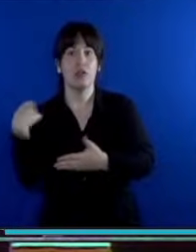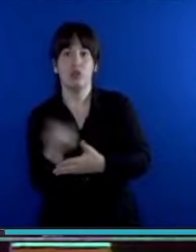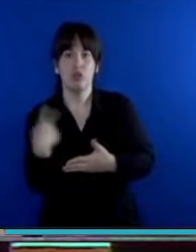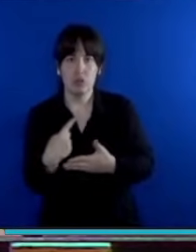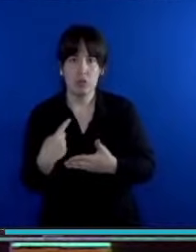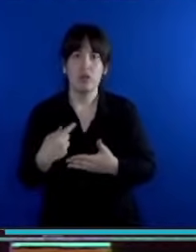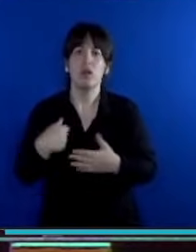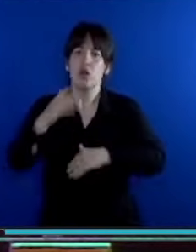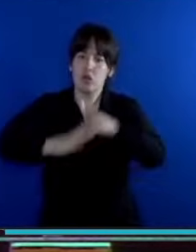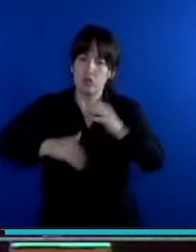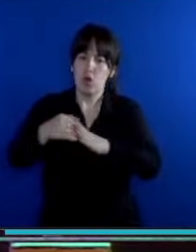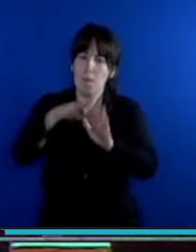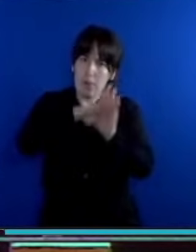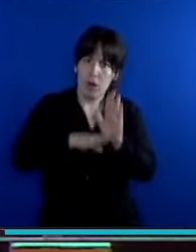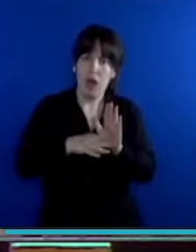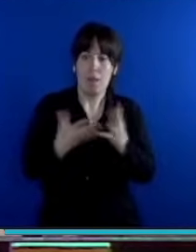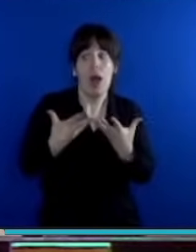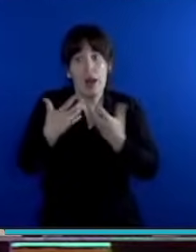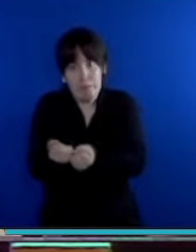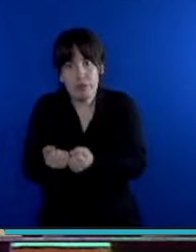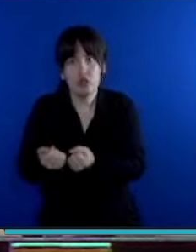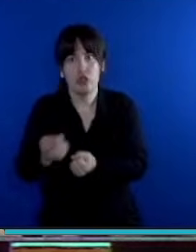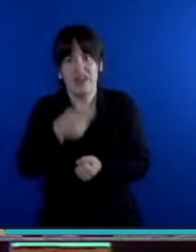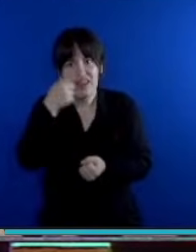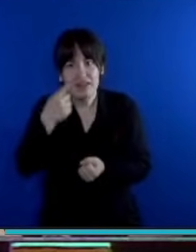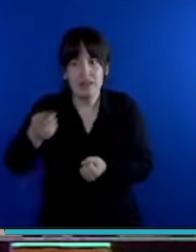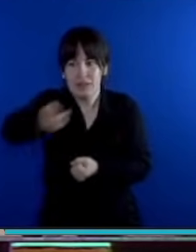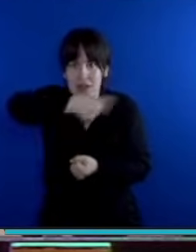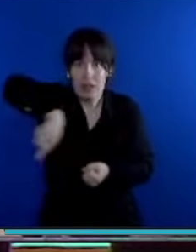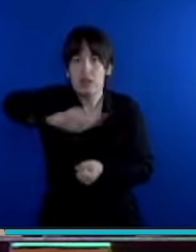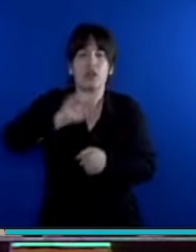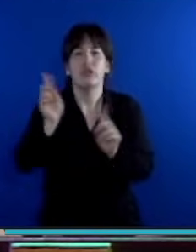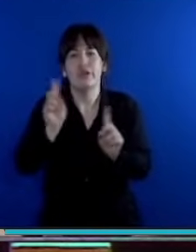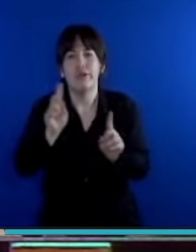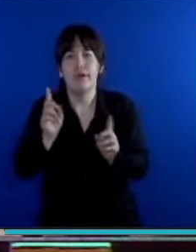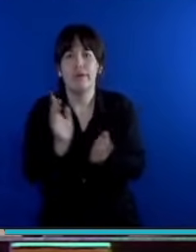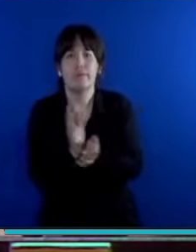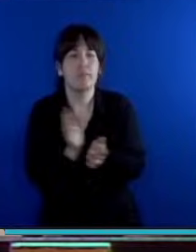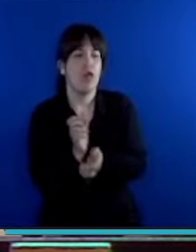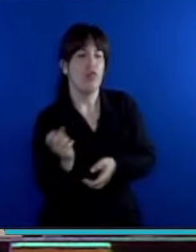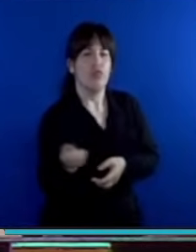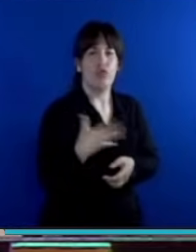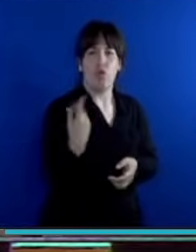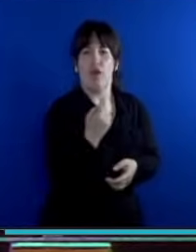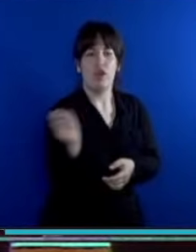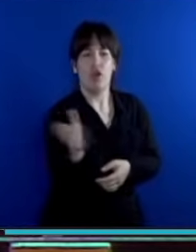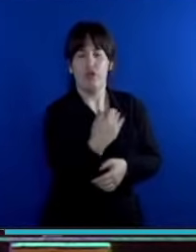un programa en favor de nuestros intereses y no en favor de los dueños